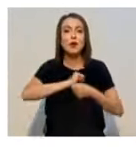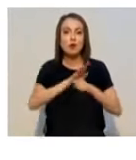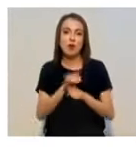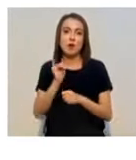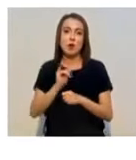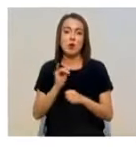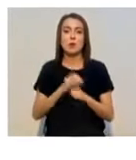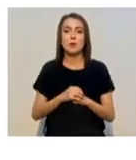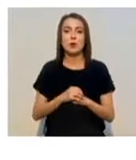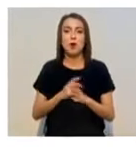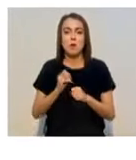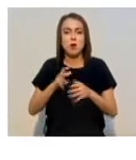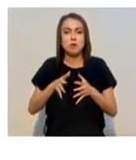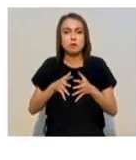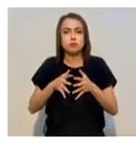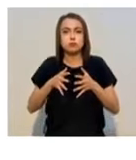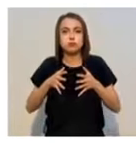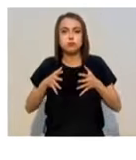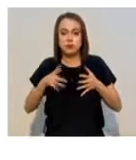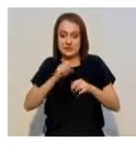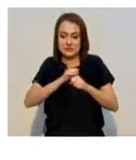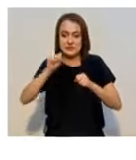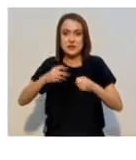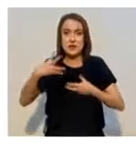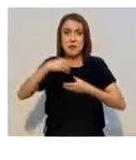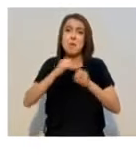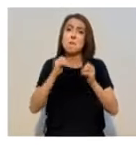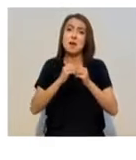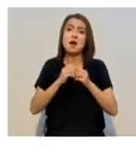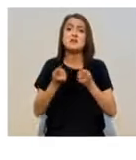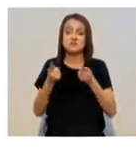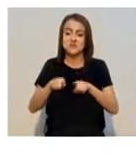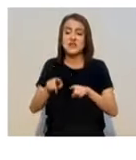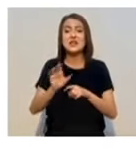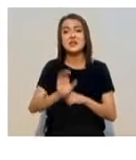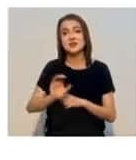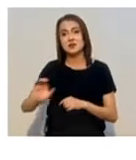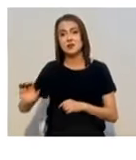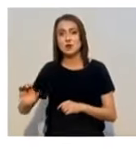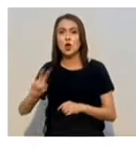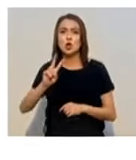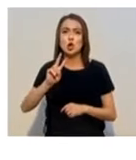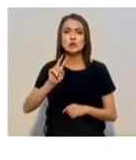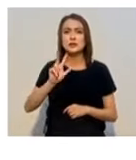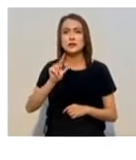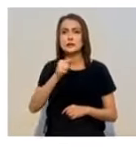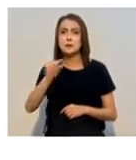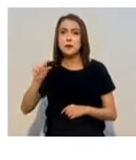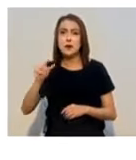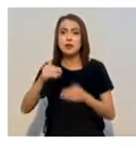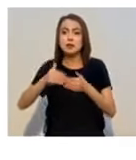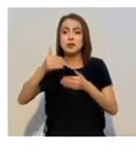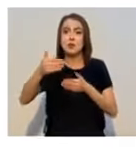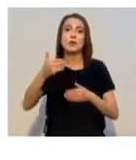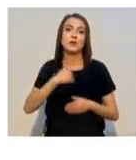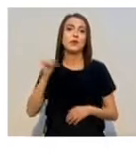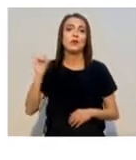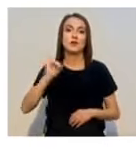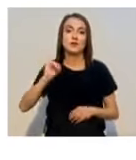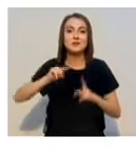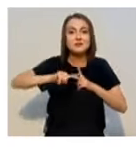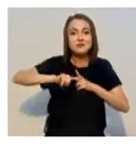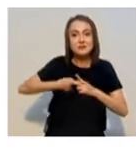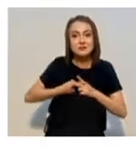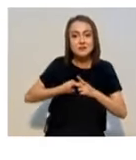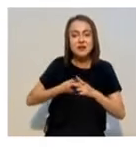como el síndrome inflamatorio multisistémico, que se da más en niños y que se da 2-3 semanas después de que hubo la infección